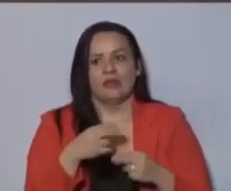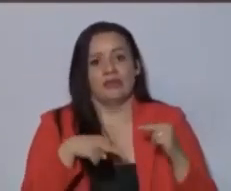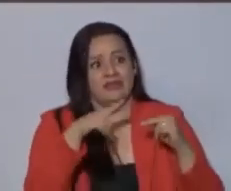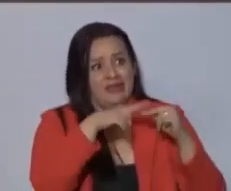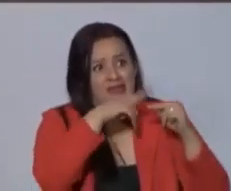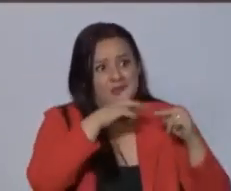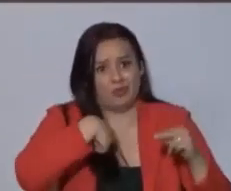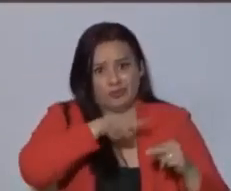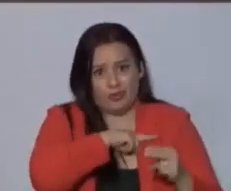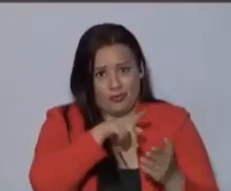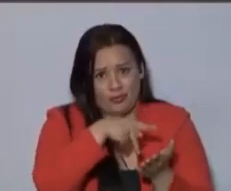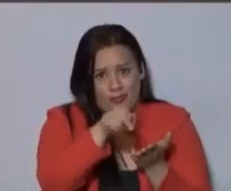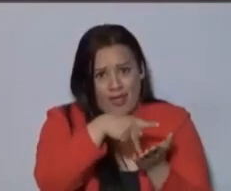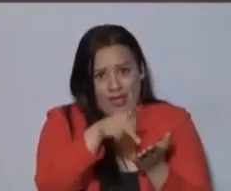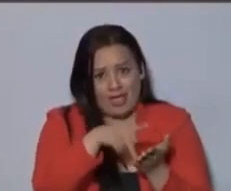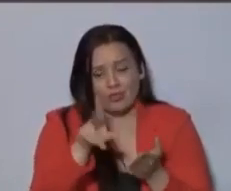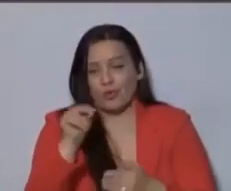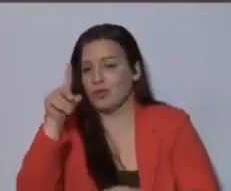no deberíamos estar pagando,